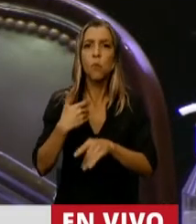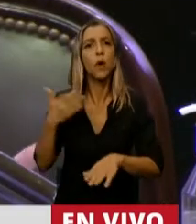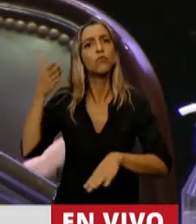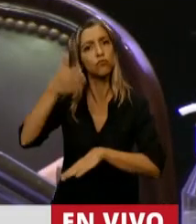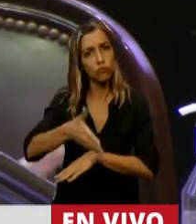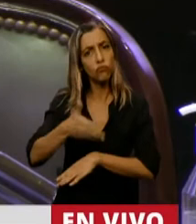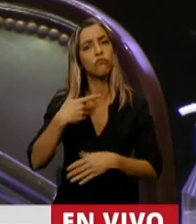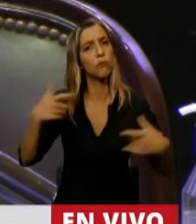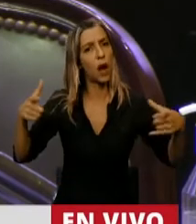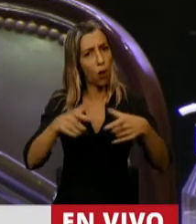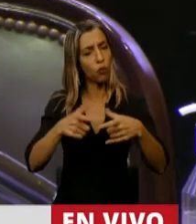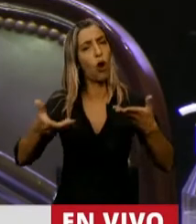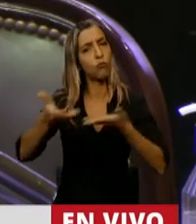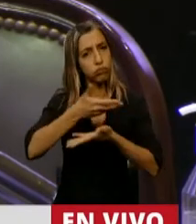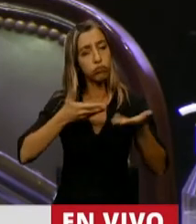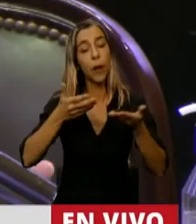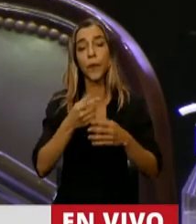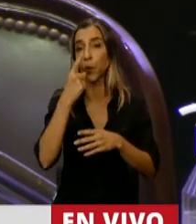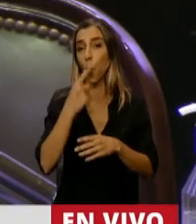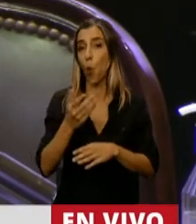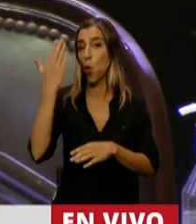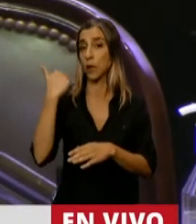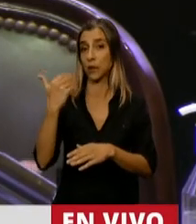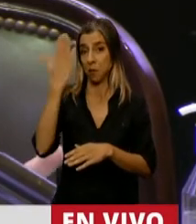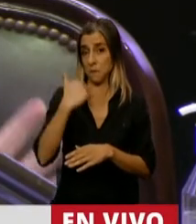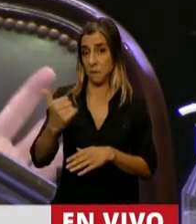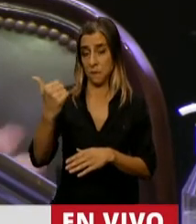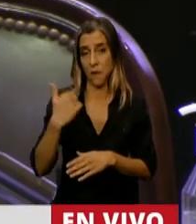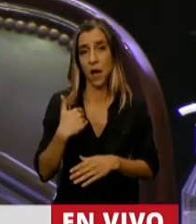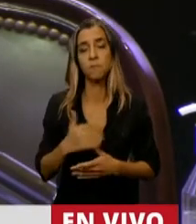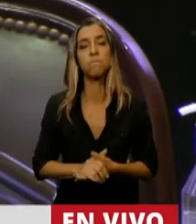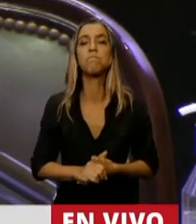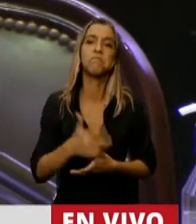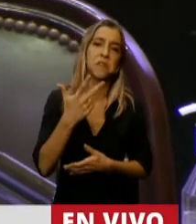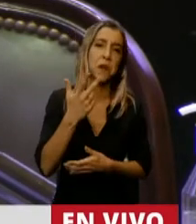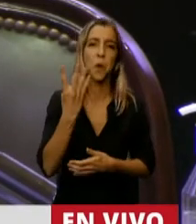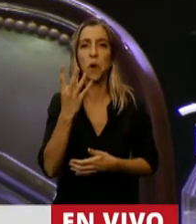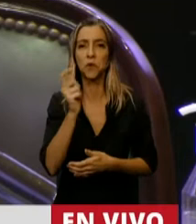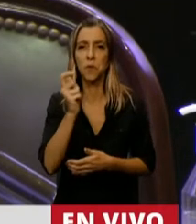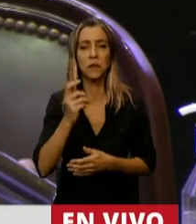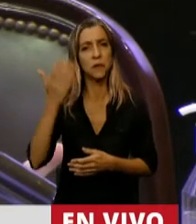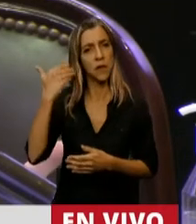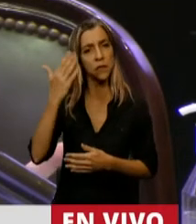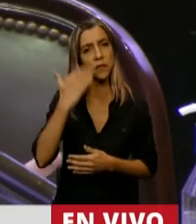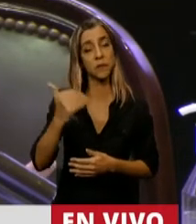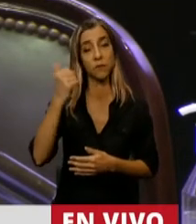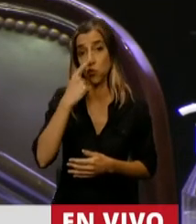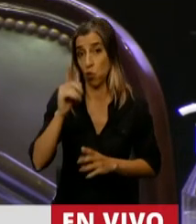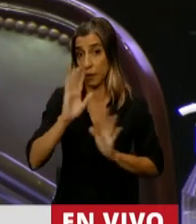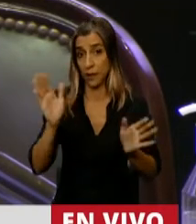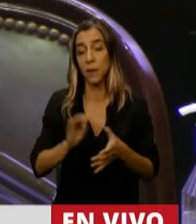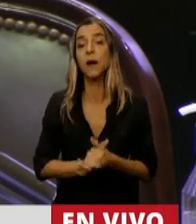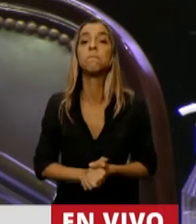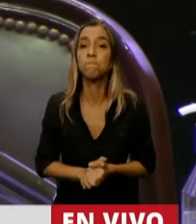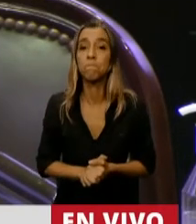Pero lamentablemente, desde la última vez que nos convocaron, desde hace 3 o 4 meses, se tiene que convocar